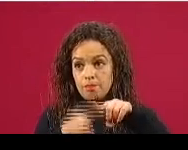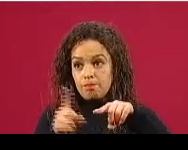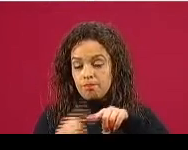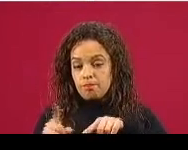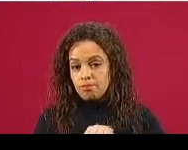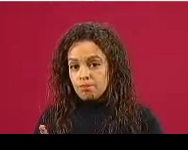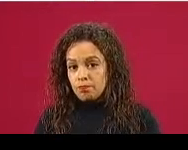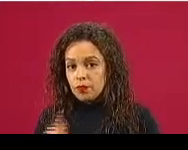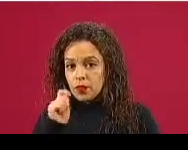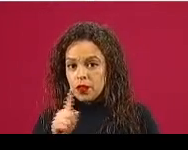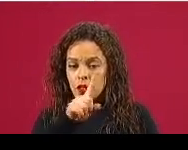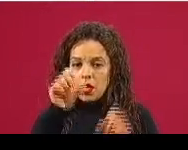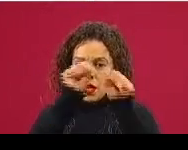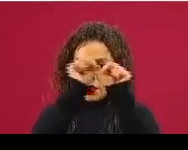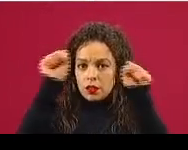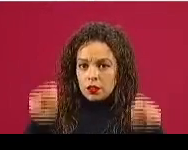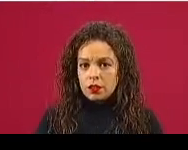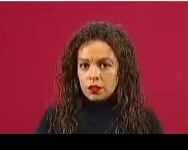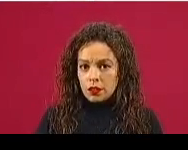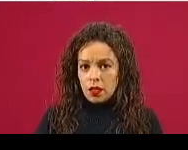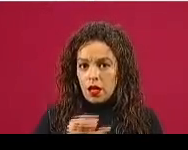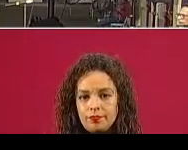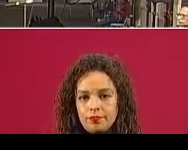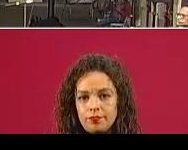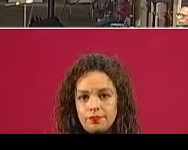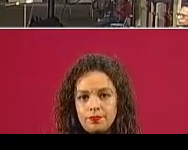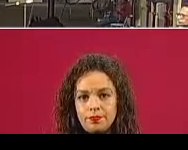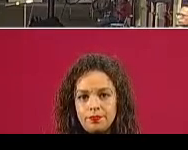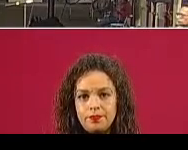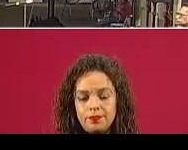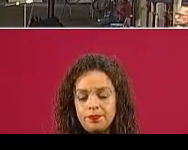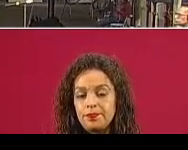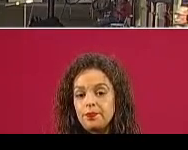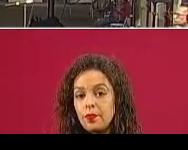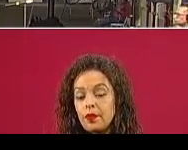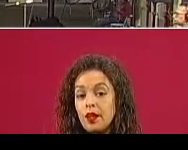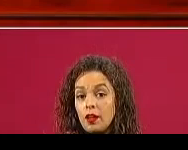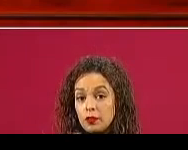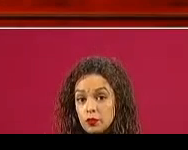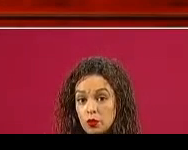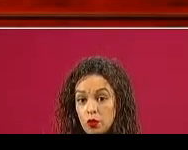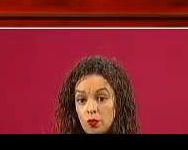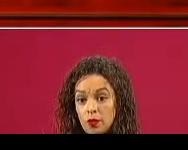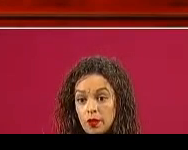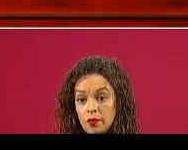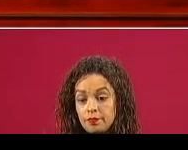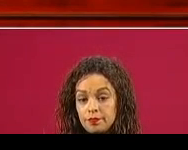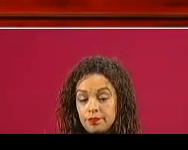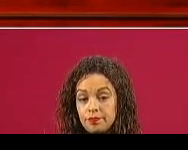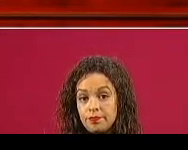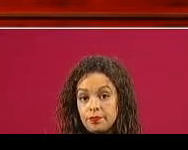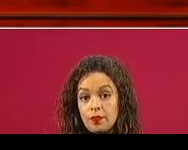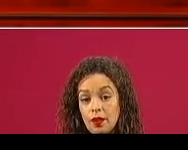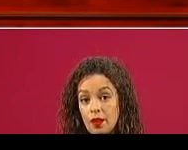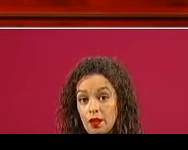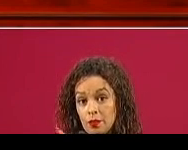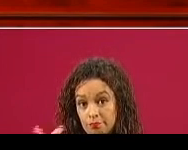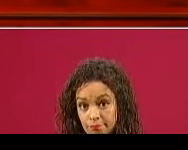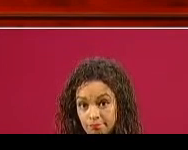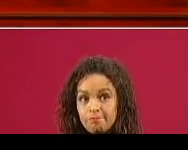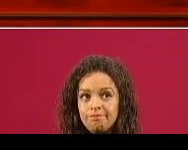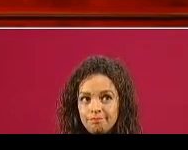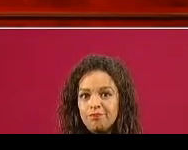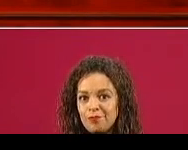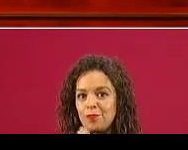sistema en que se encuentra actualmente. Respecto a los recursos, también me gusta su pregunta porque nos ayuda a